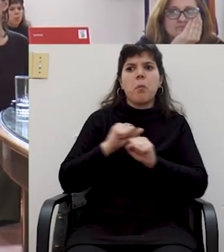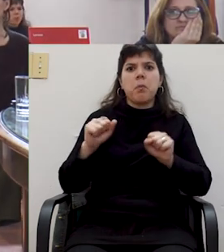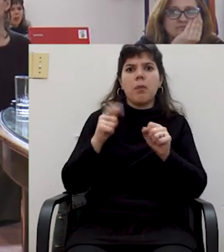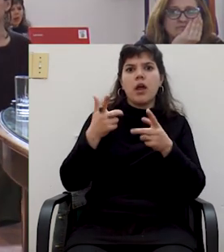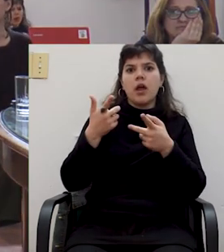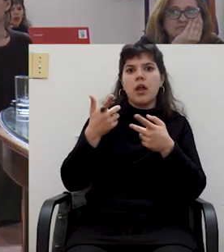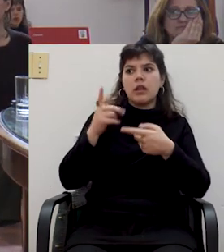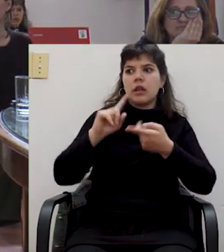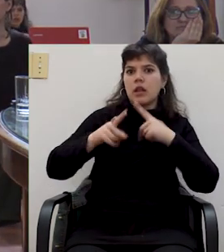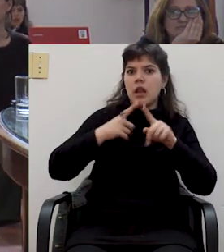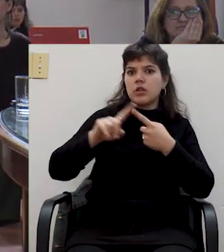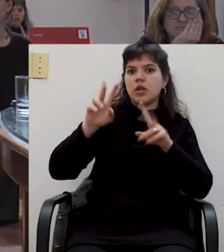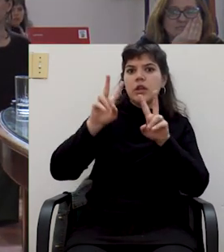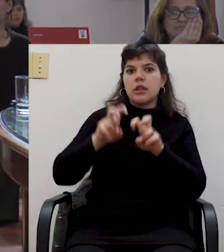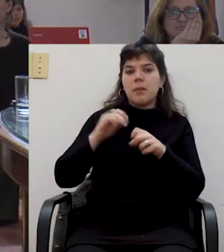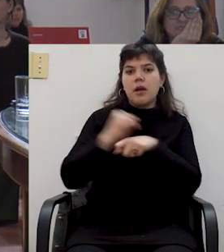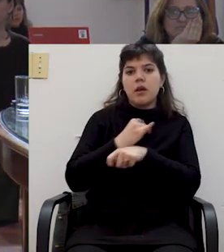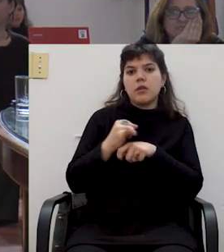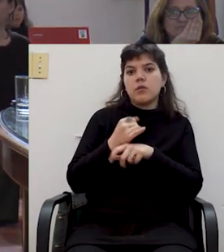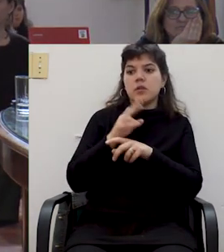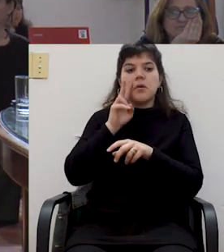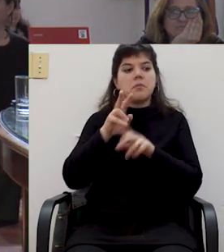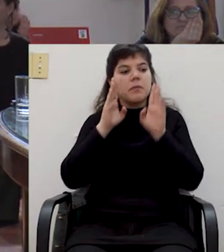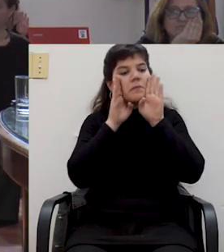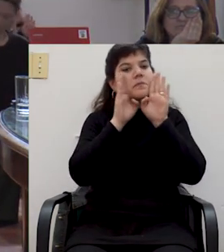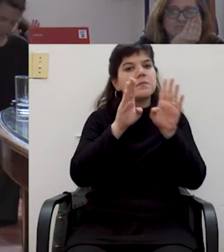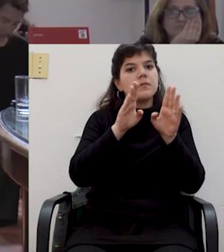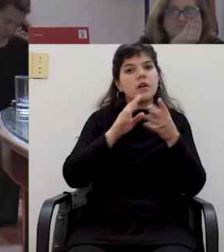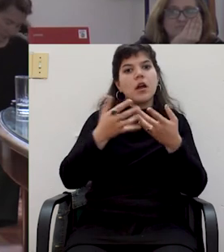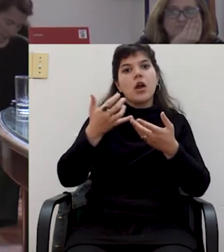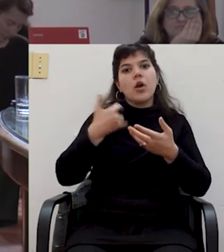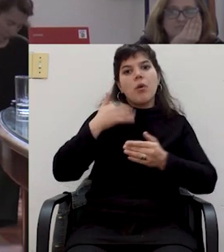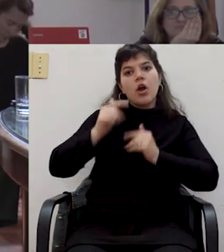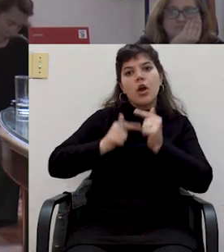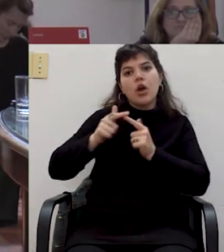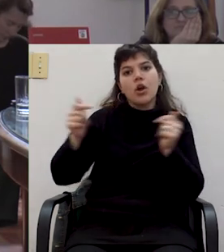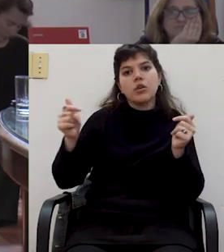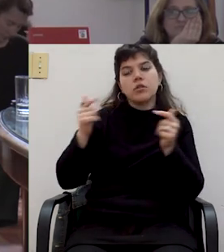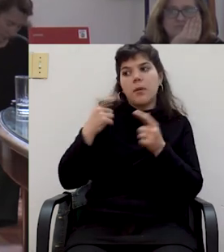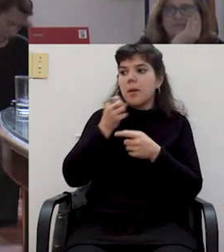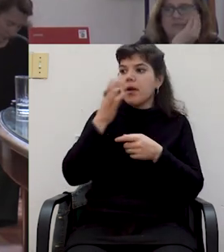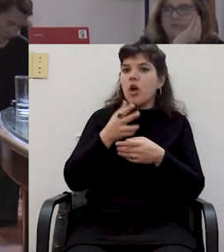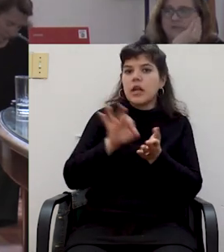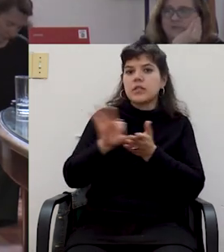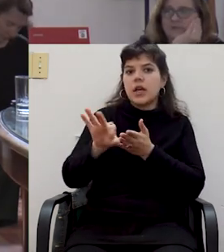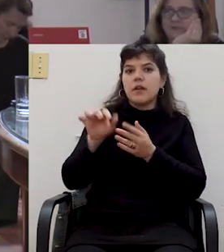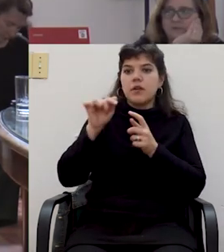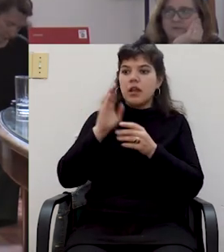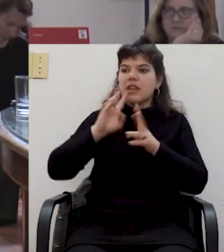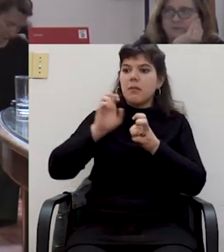nexos institucionales con la Comisión para utilizar la atención a los mecanismos para mejorar las condiciones de los servicios en relación a la